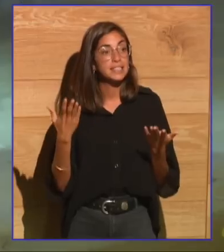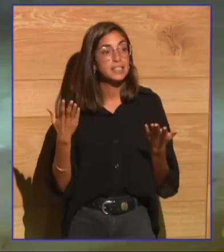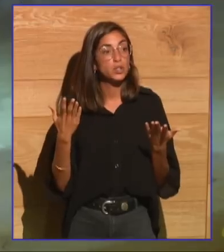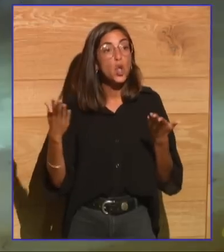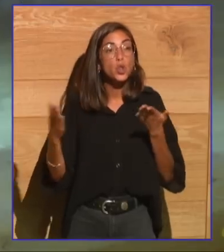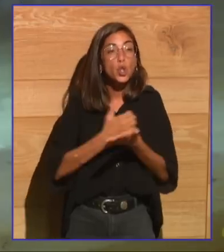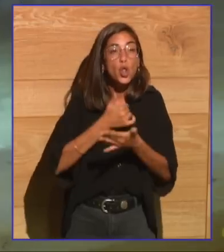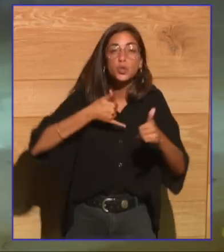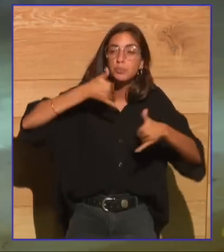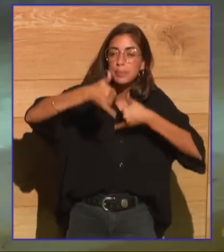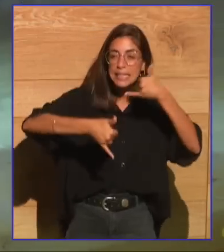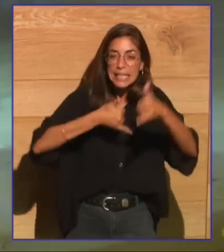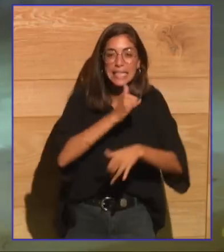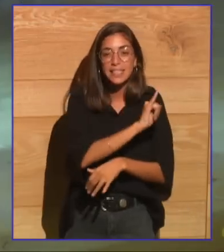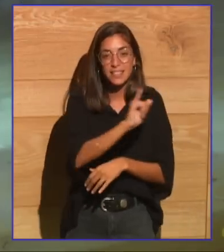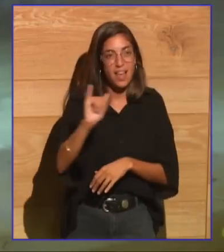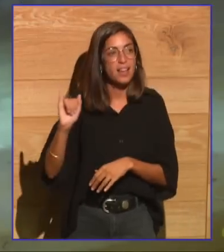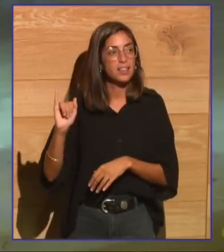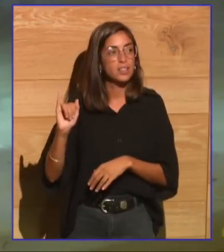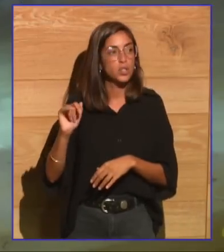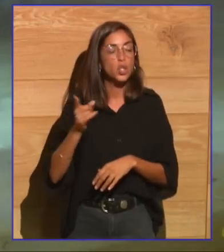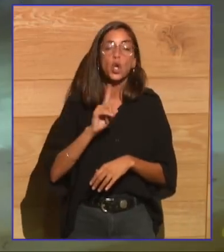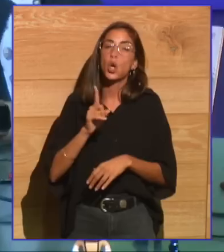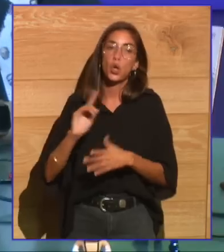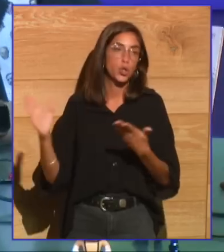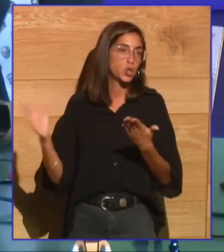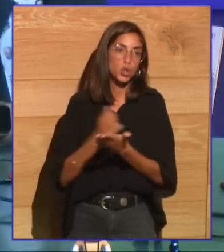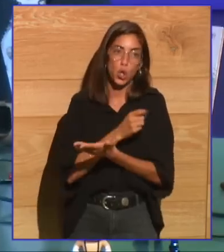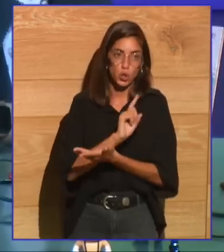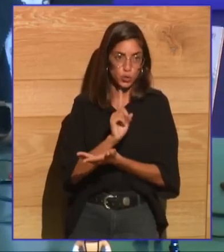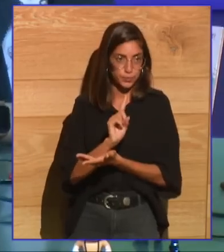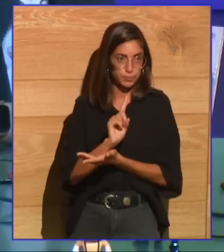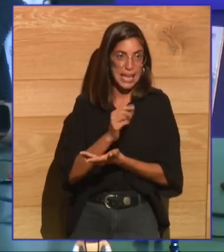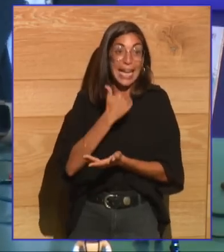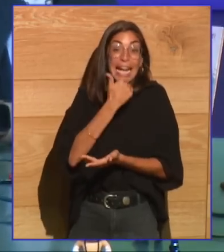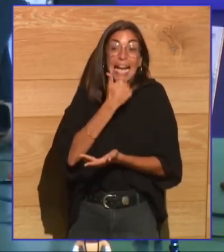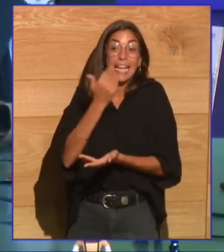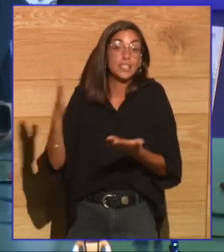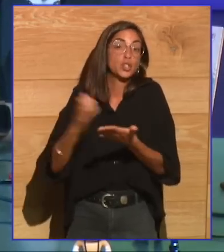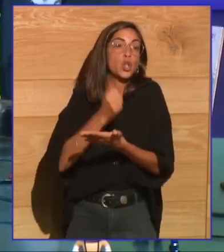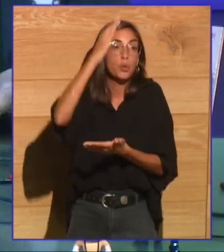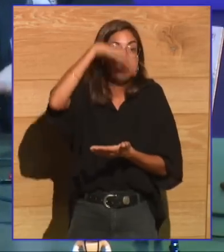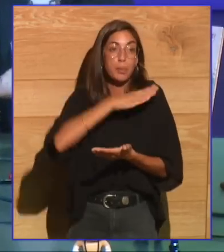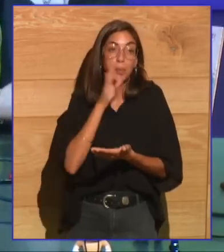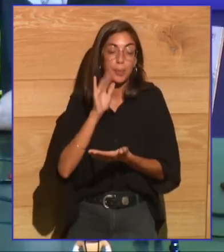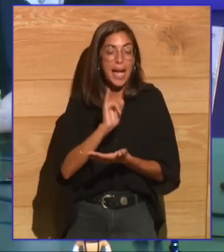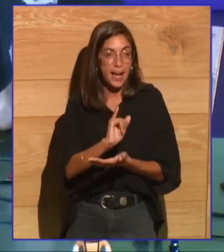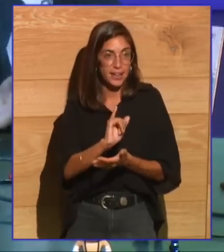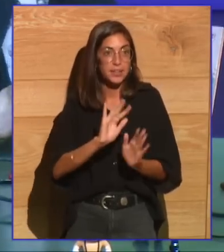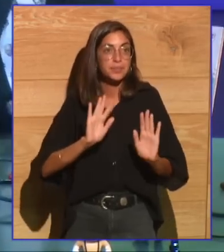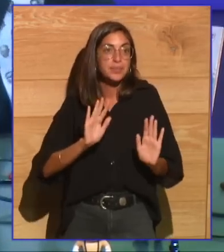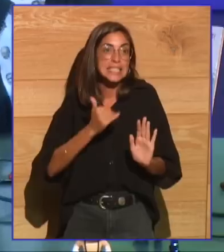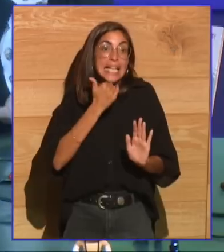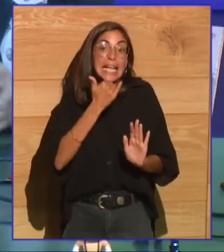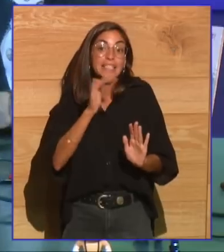bicicletas y todos hemos a lucir todo bueno pero también casi todos hemos tenido padres maneje claro no